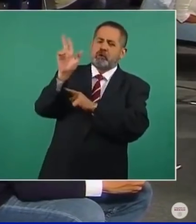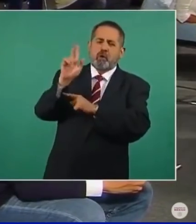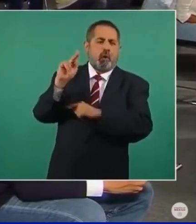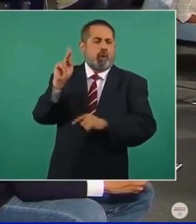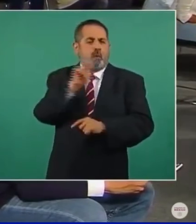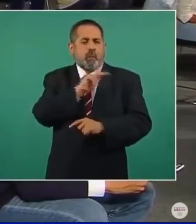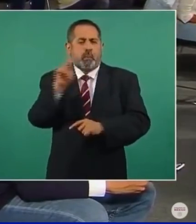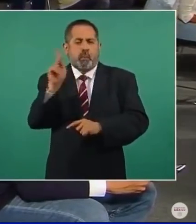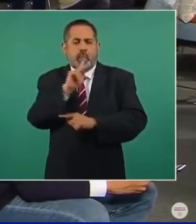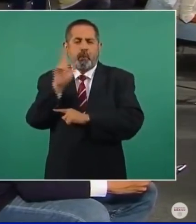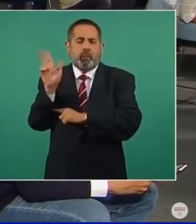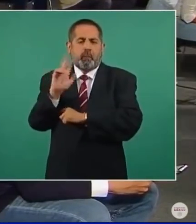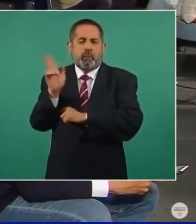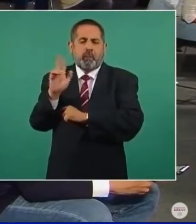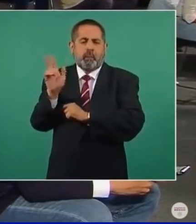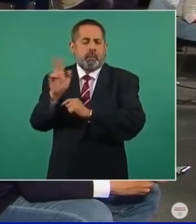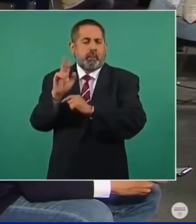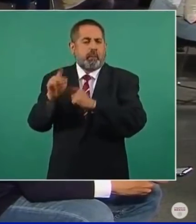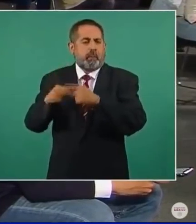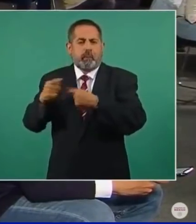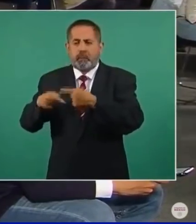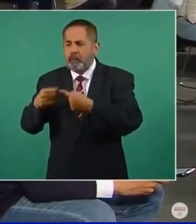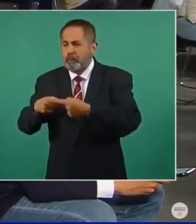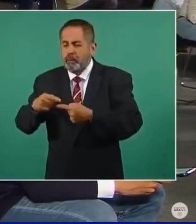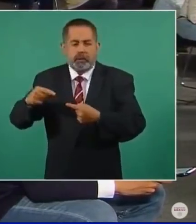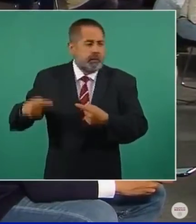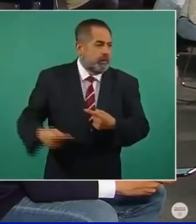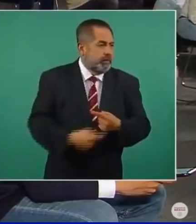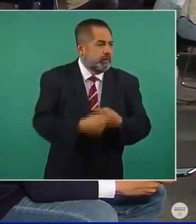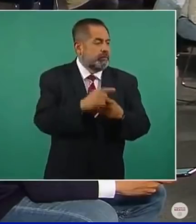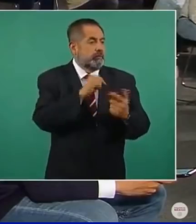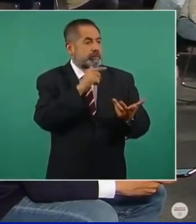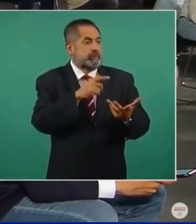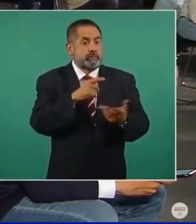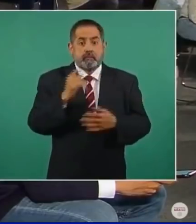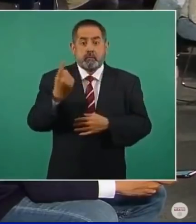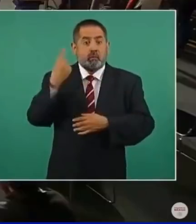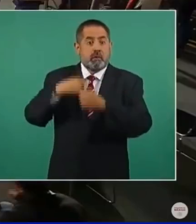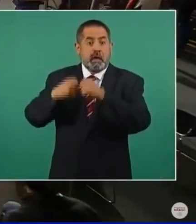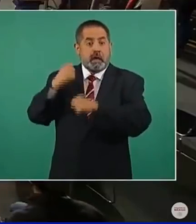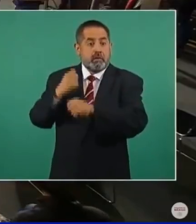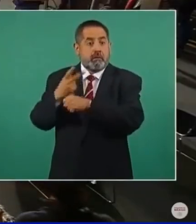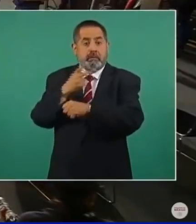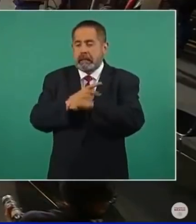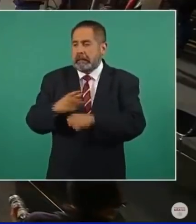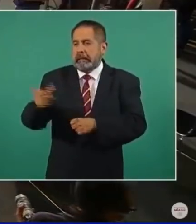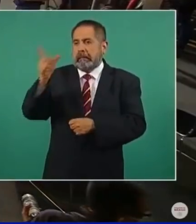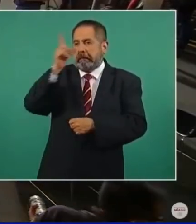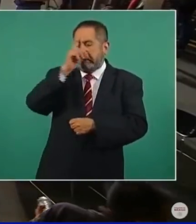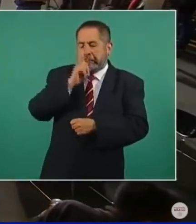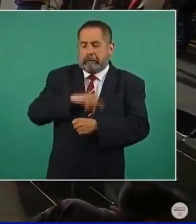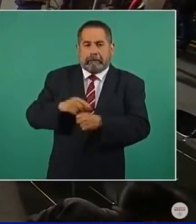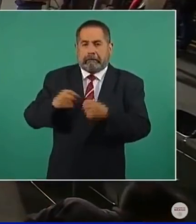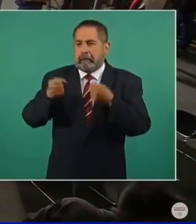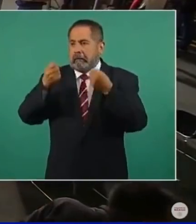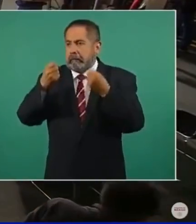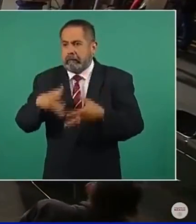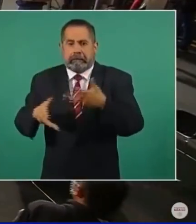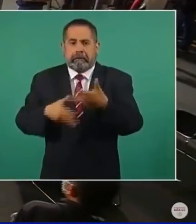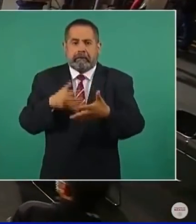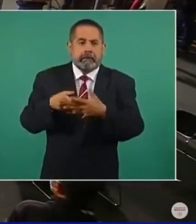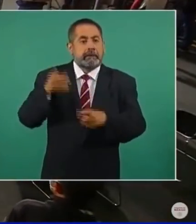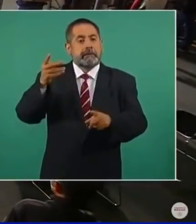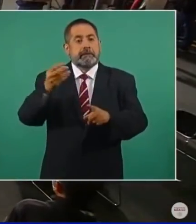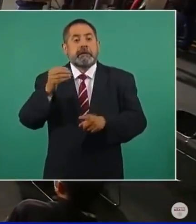pasado fallaron las eólicas y el gobierno alemán tuvo que construir una carbonífera,